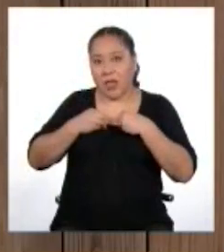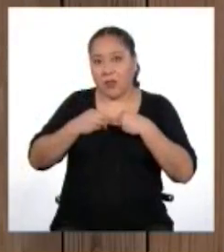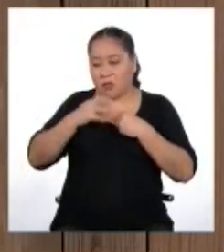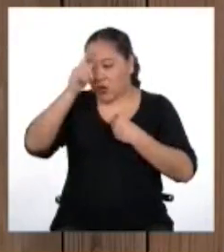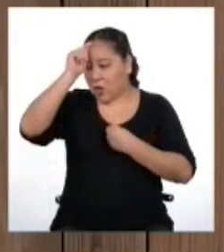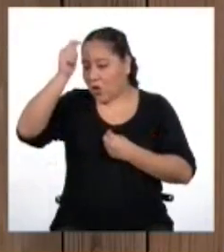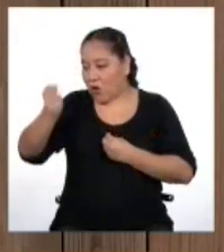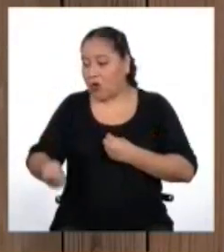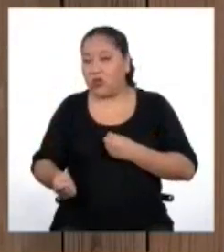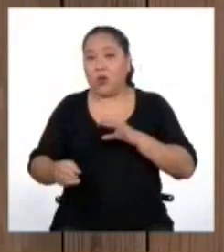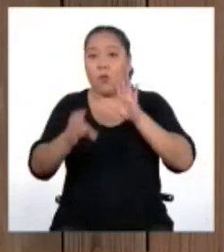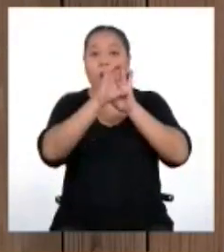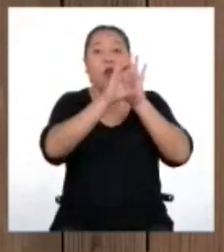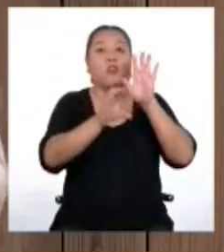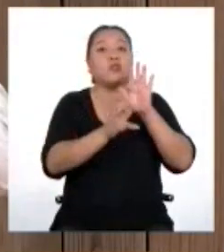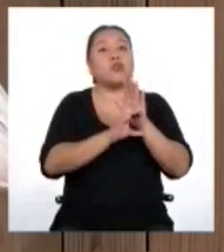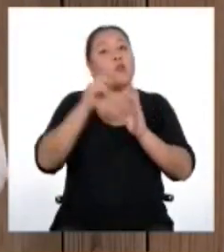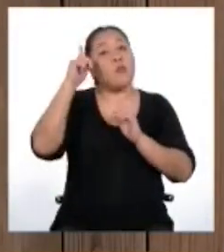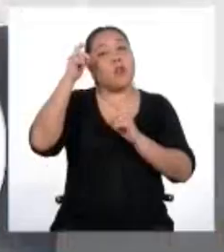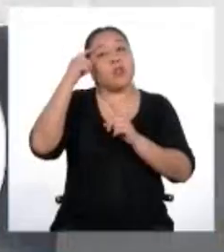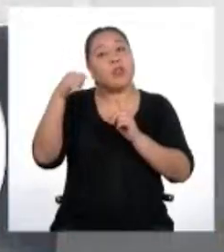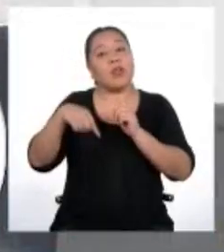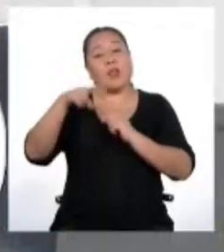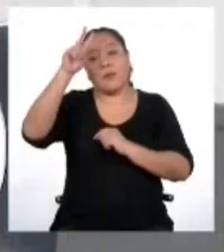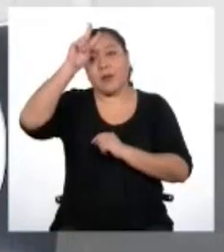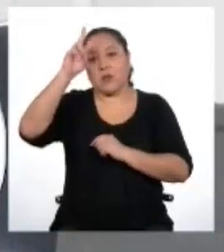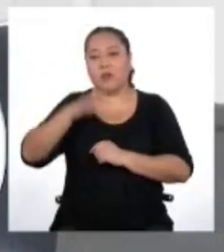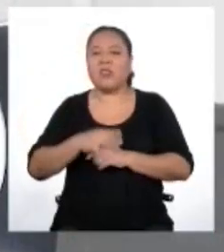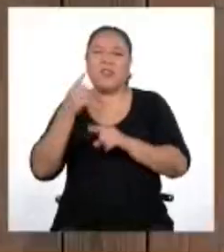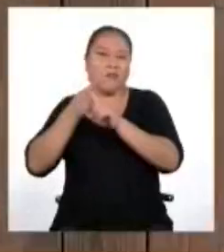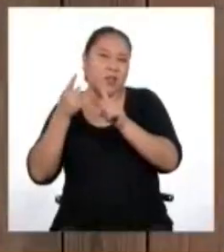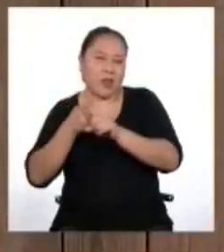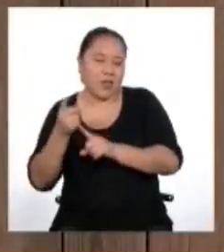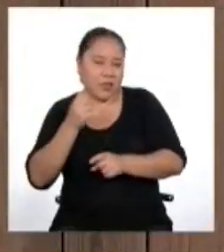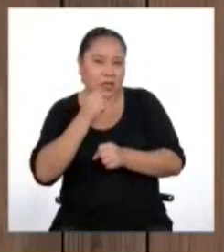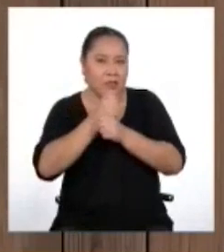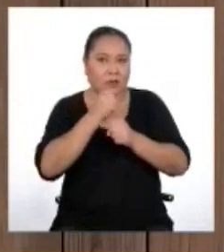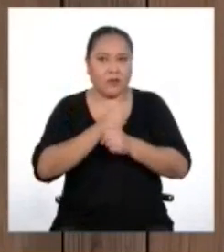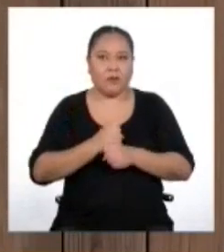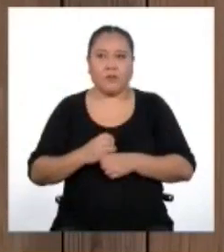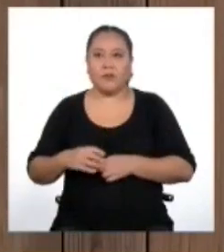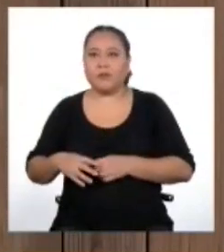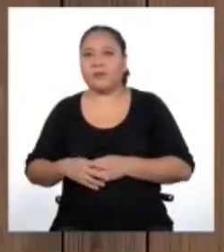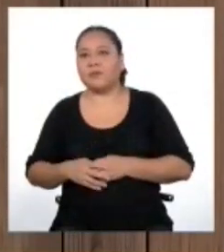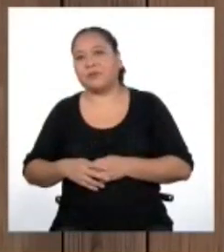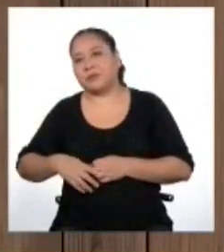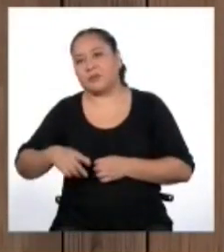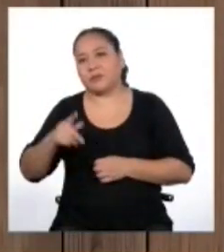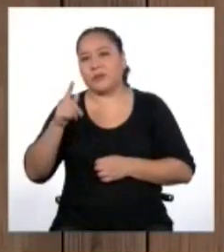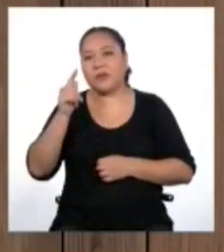Perú y cumplen con diferentes funciones. ¿Y cuáles son? Está el Tribunal